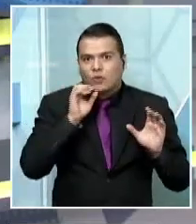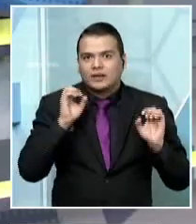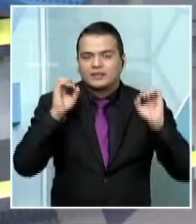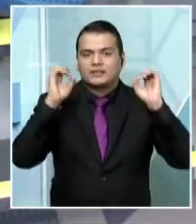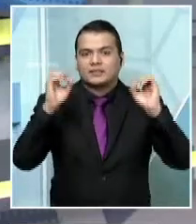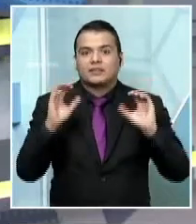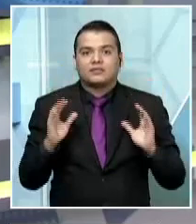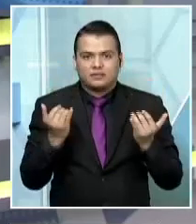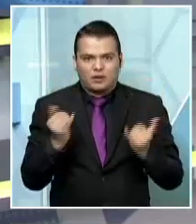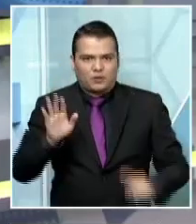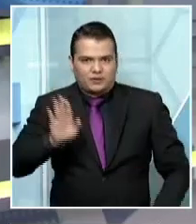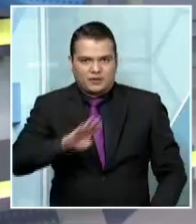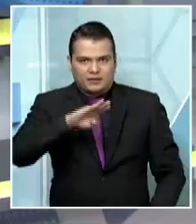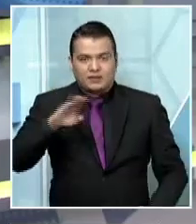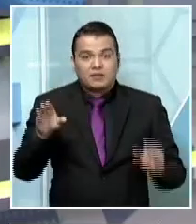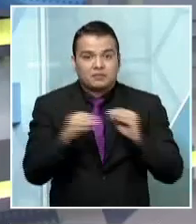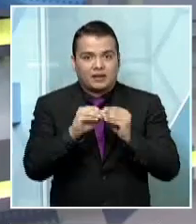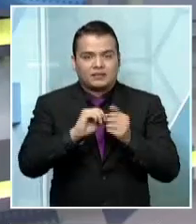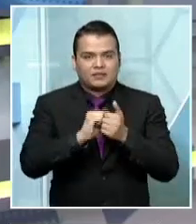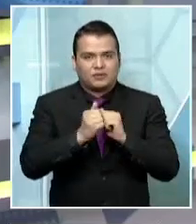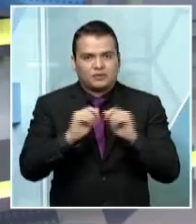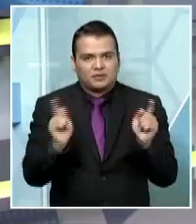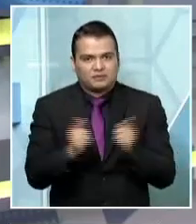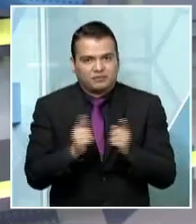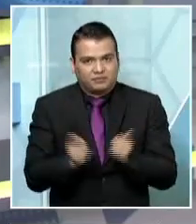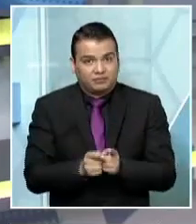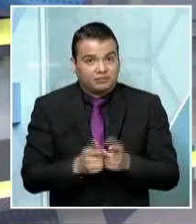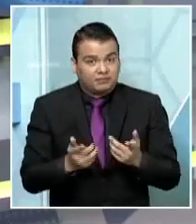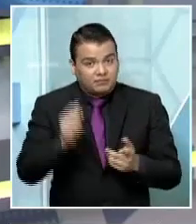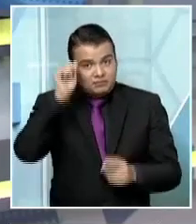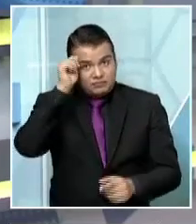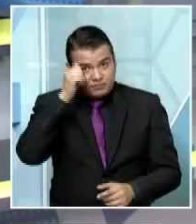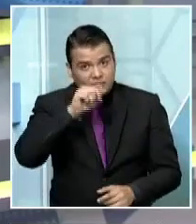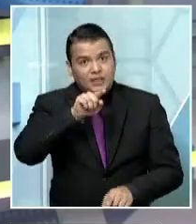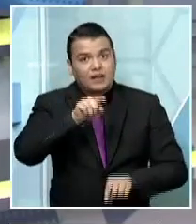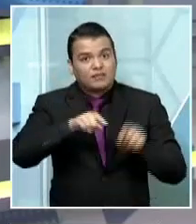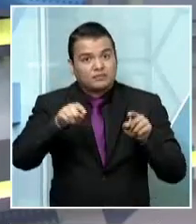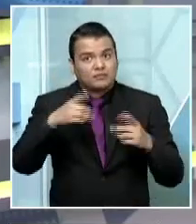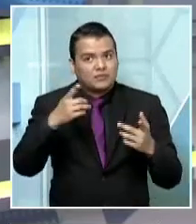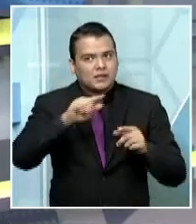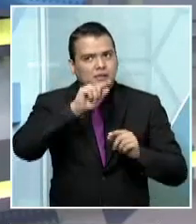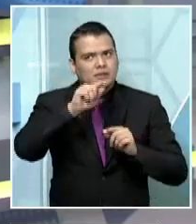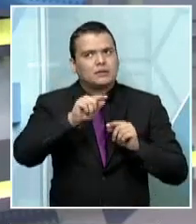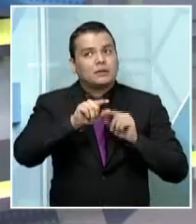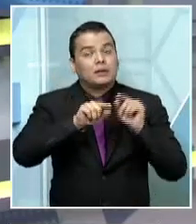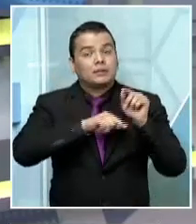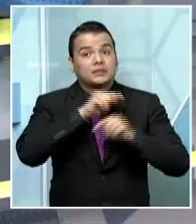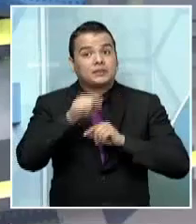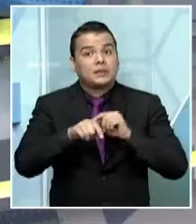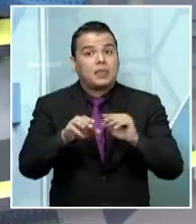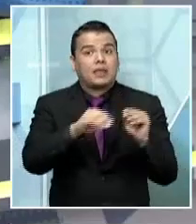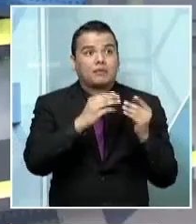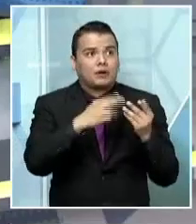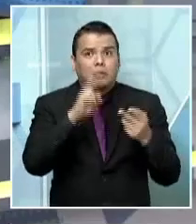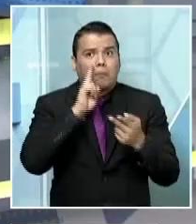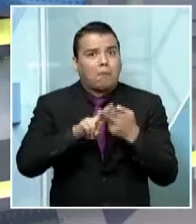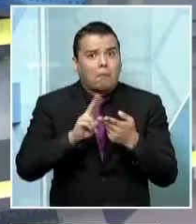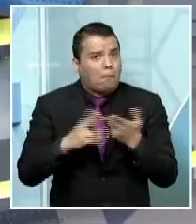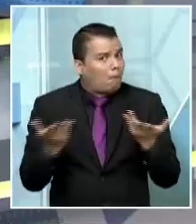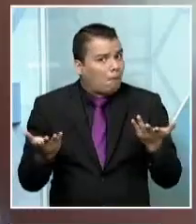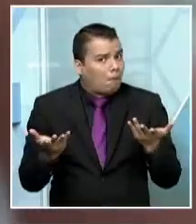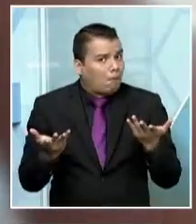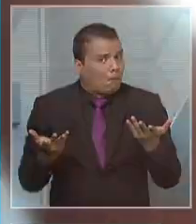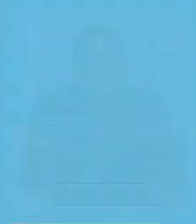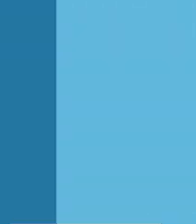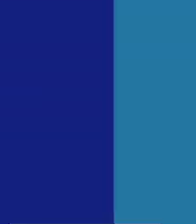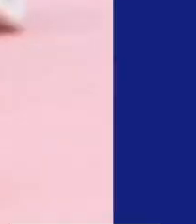de tenis y nos vemos mañana con más deportes en 90 minutos. Pero antes recuerde, hay gente que es experta en hablar mal de los demás que ni siquiera conocen.